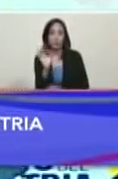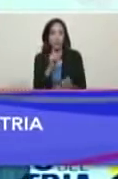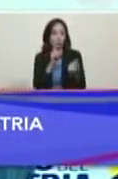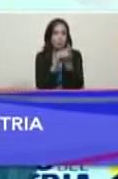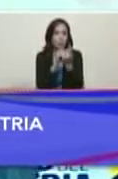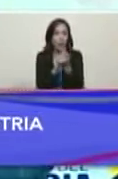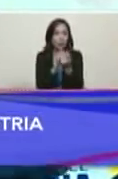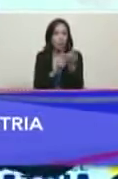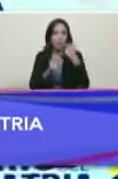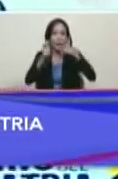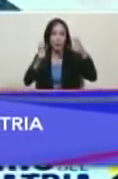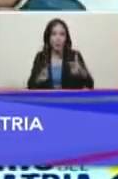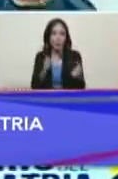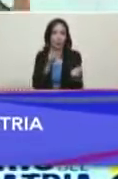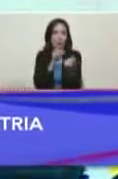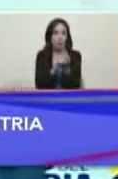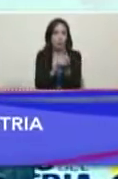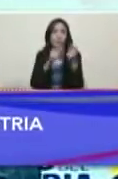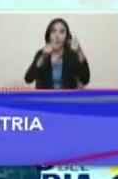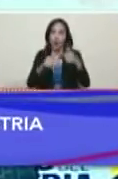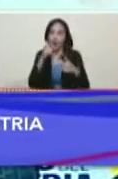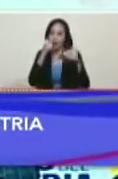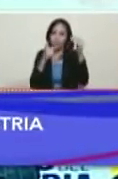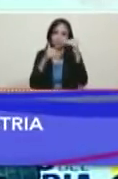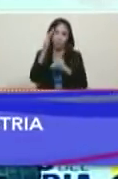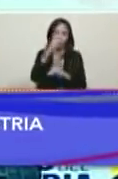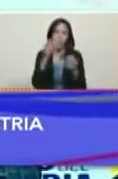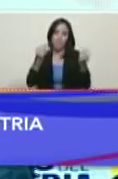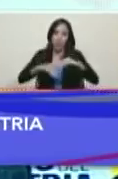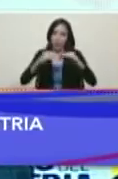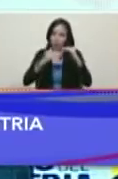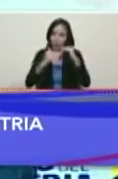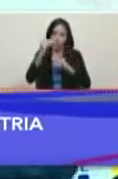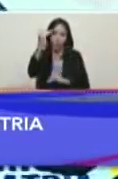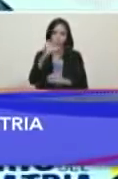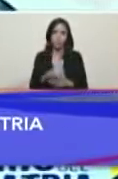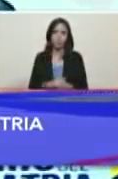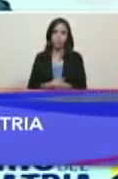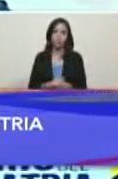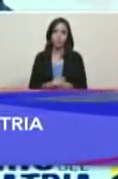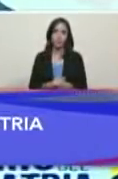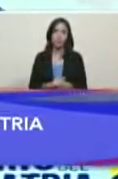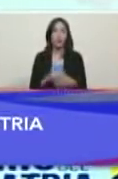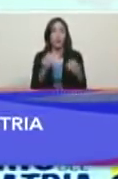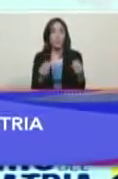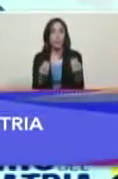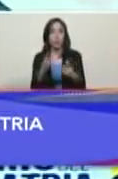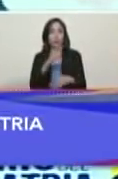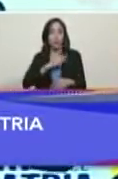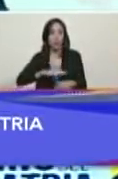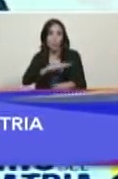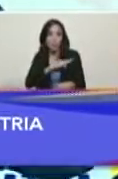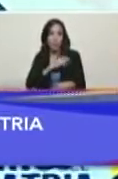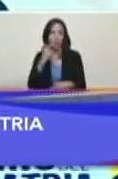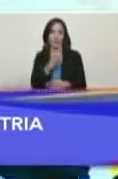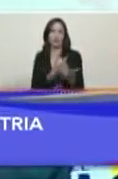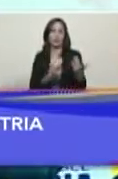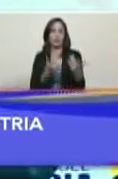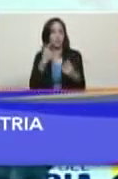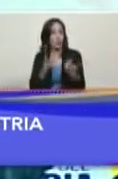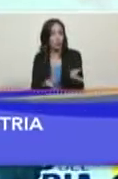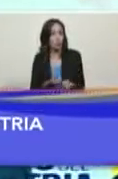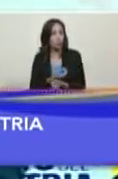consultas. Este año vamos mucho más allá. Hay misiones que son misiones ejes que